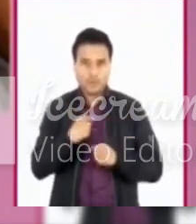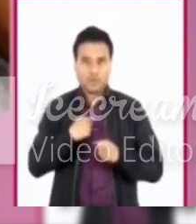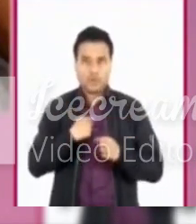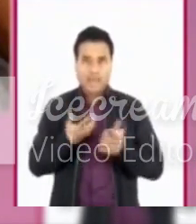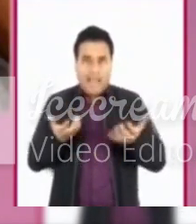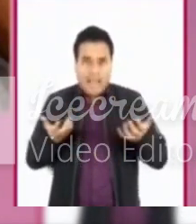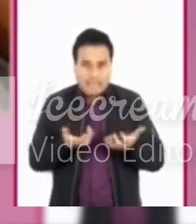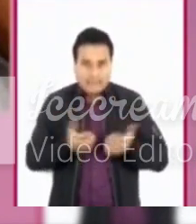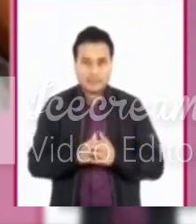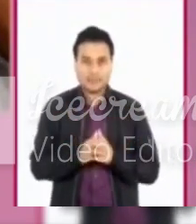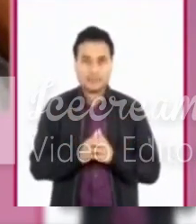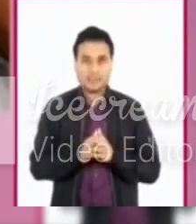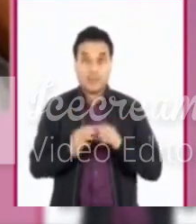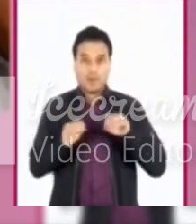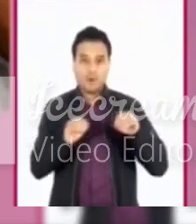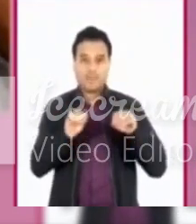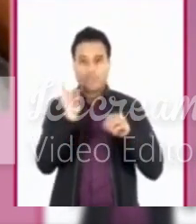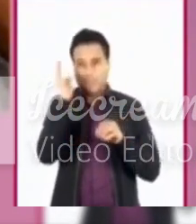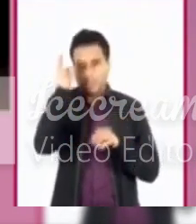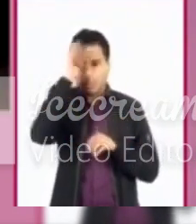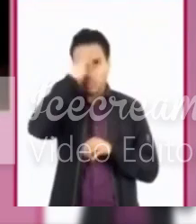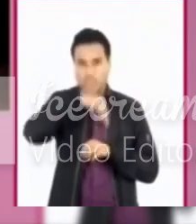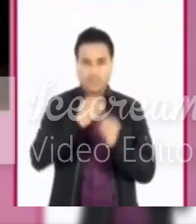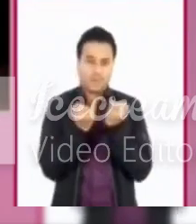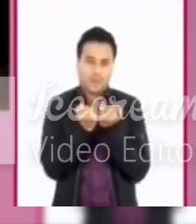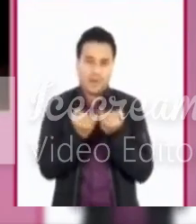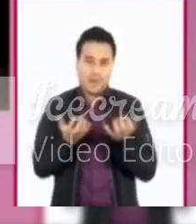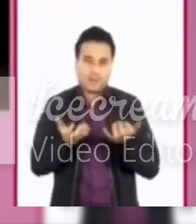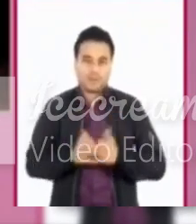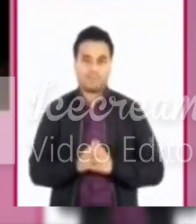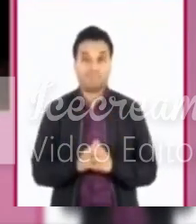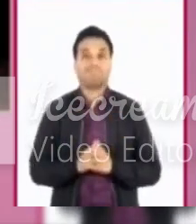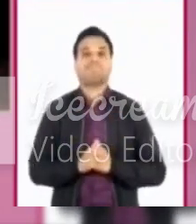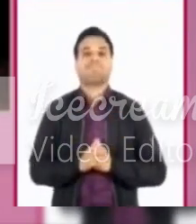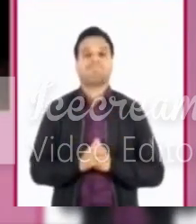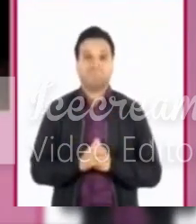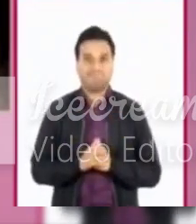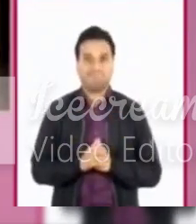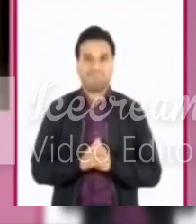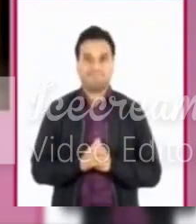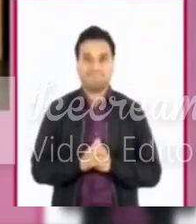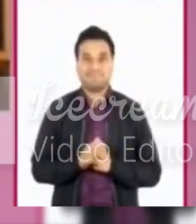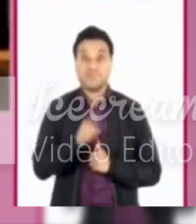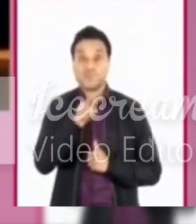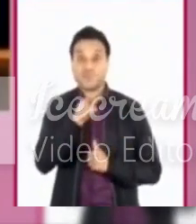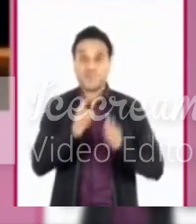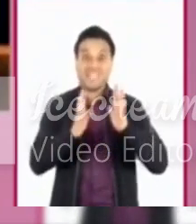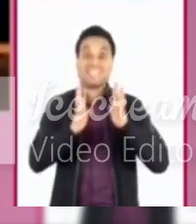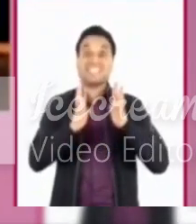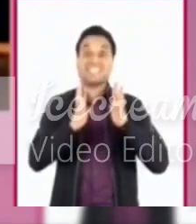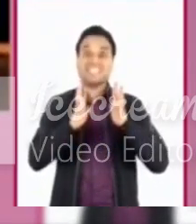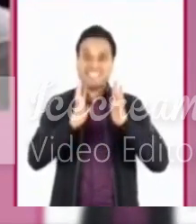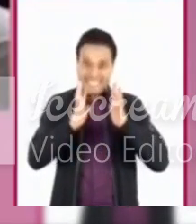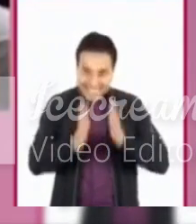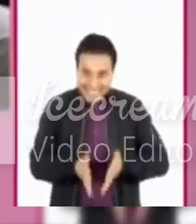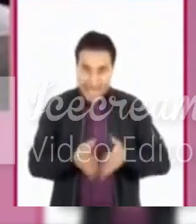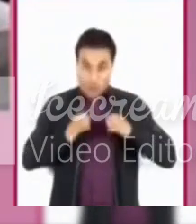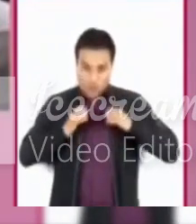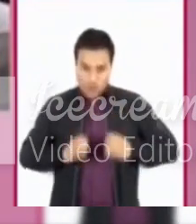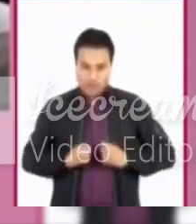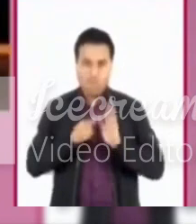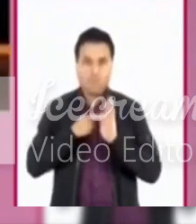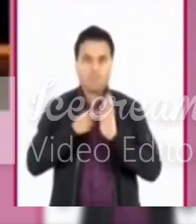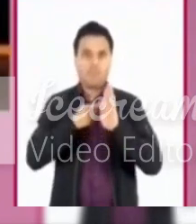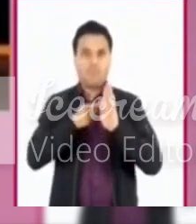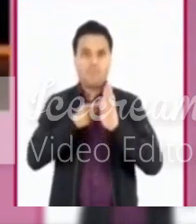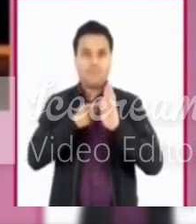movimientos ligeros también se ven en acción. Y ahora, ¿cómo se sienten después de haber logrado comunicar un